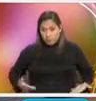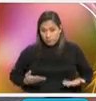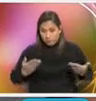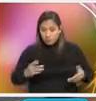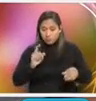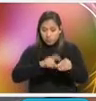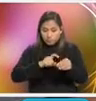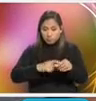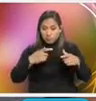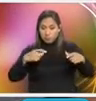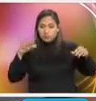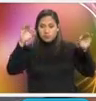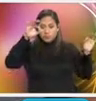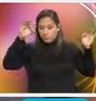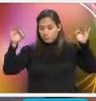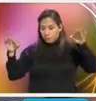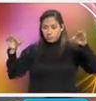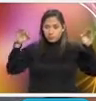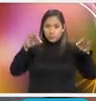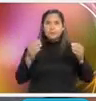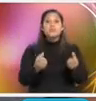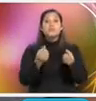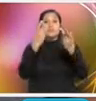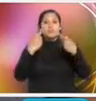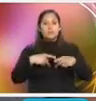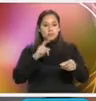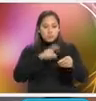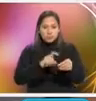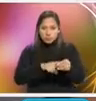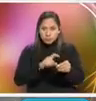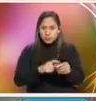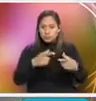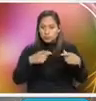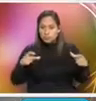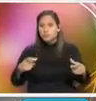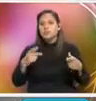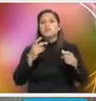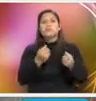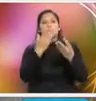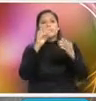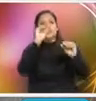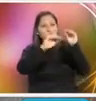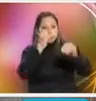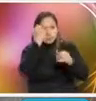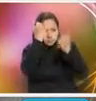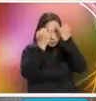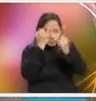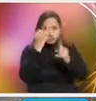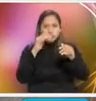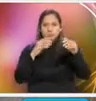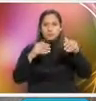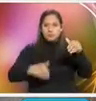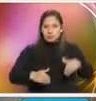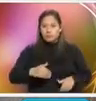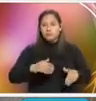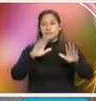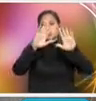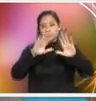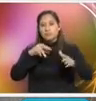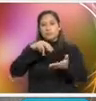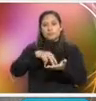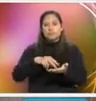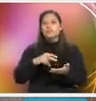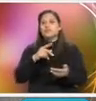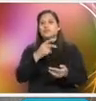ballet, cuántos bailarines pasaron por Ballet Teatro del Espacio, cuántos creadores escénicos, y bueno, es muy interesante.